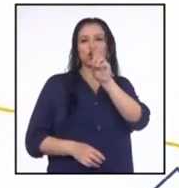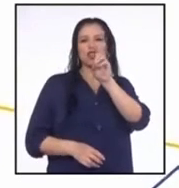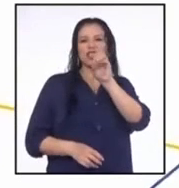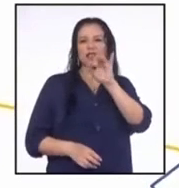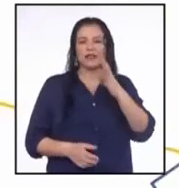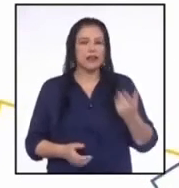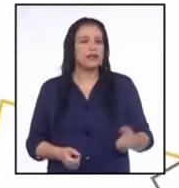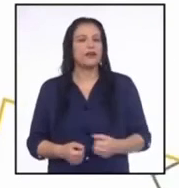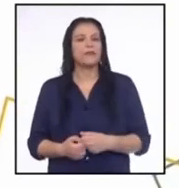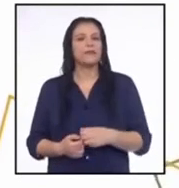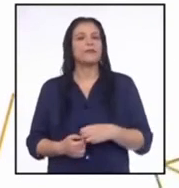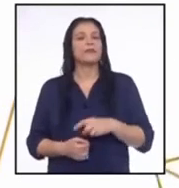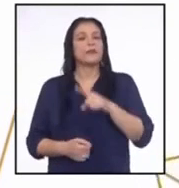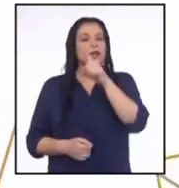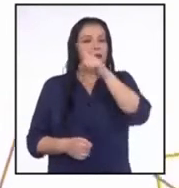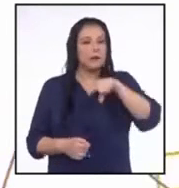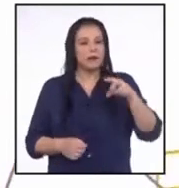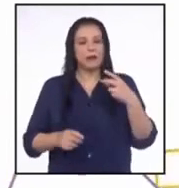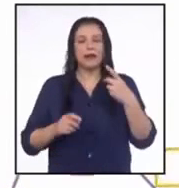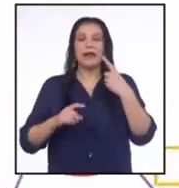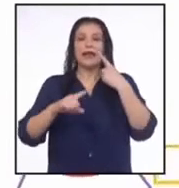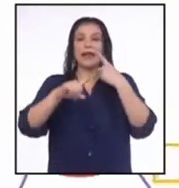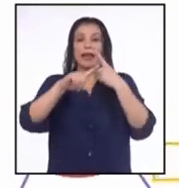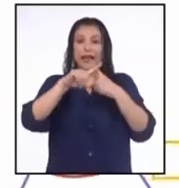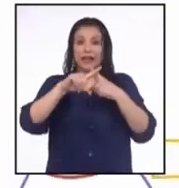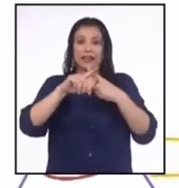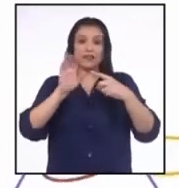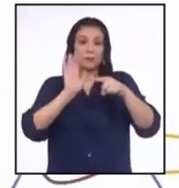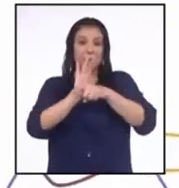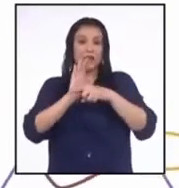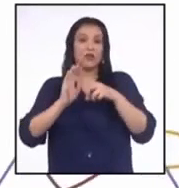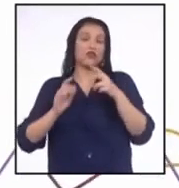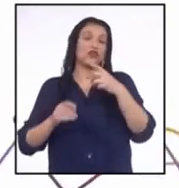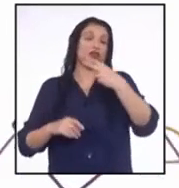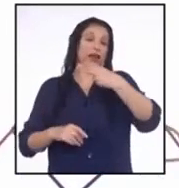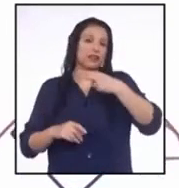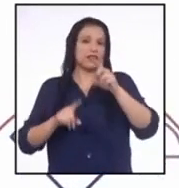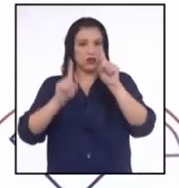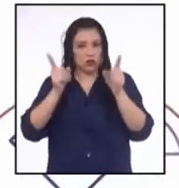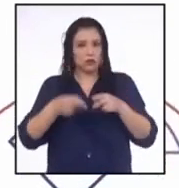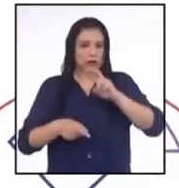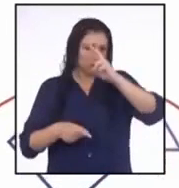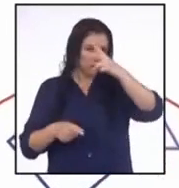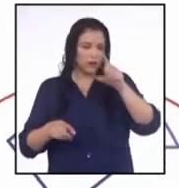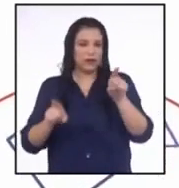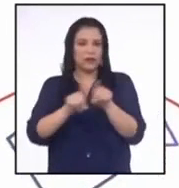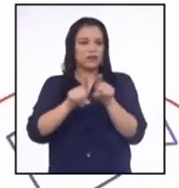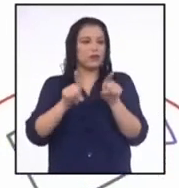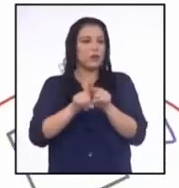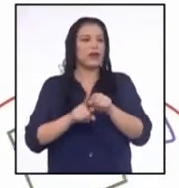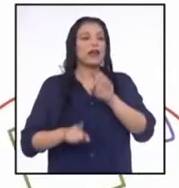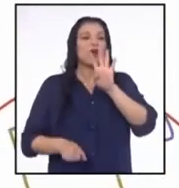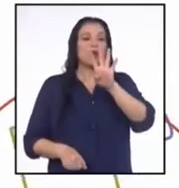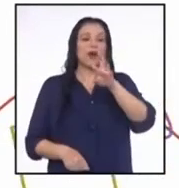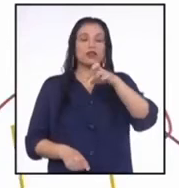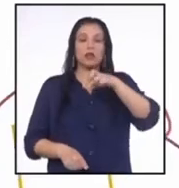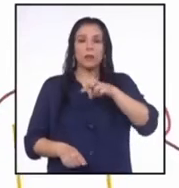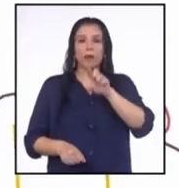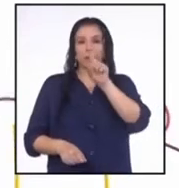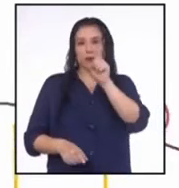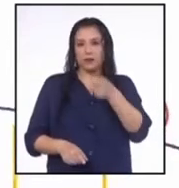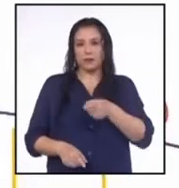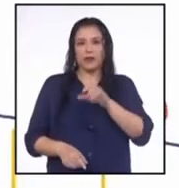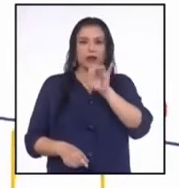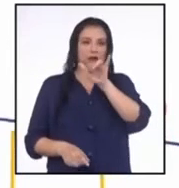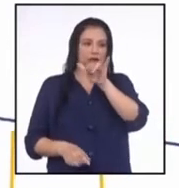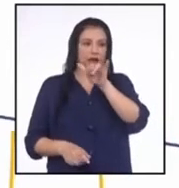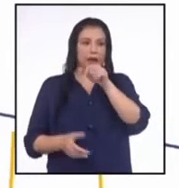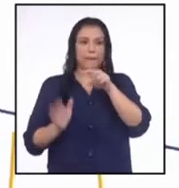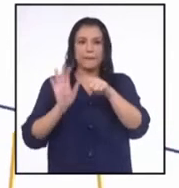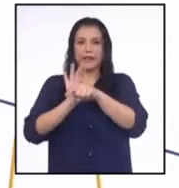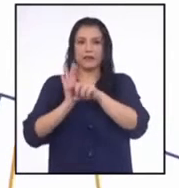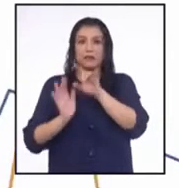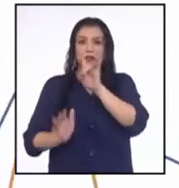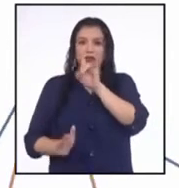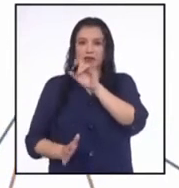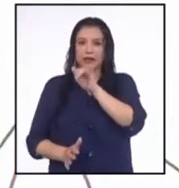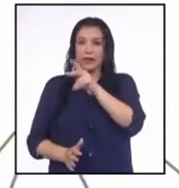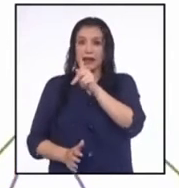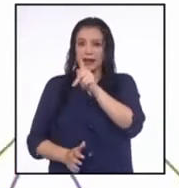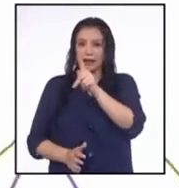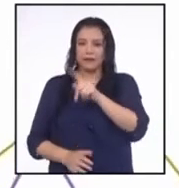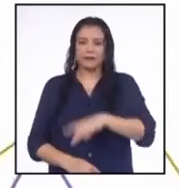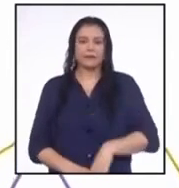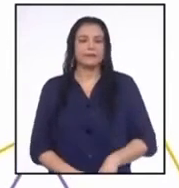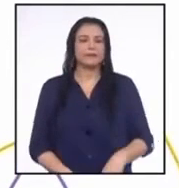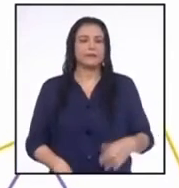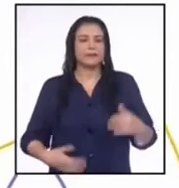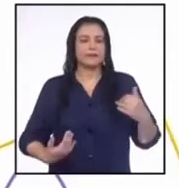de la forma x menos h todo elevado al cuadrado, que es igual a 4 veces p multiplicado por y menos k.